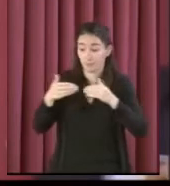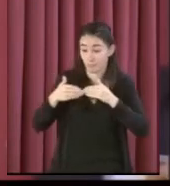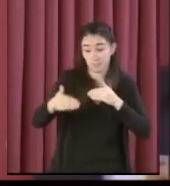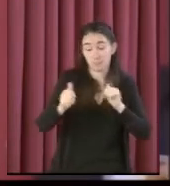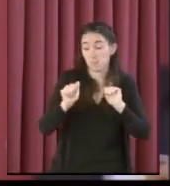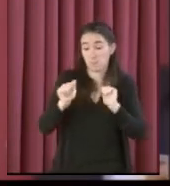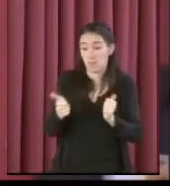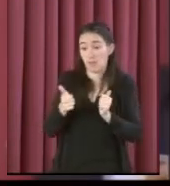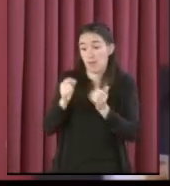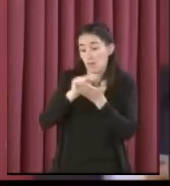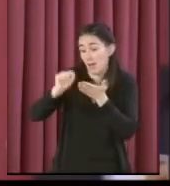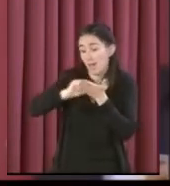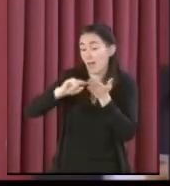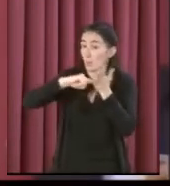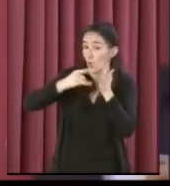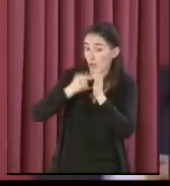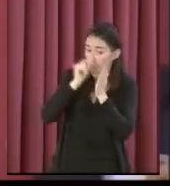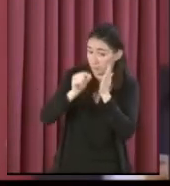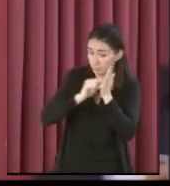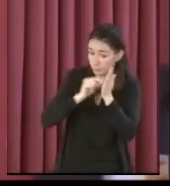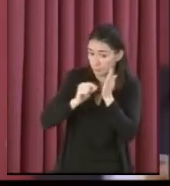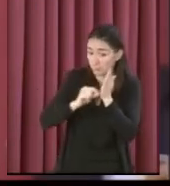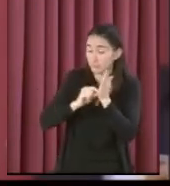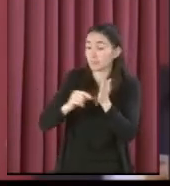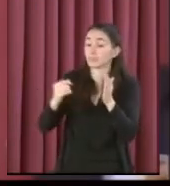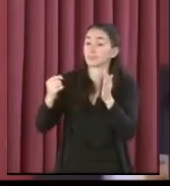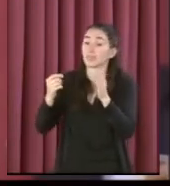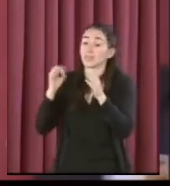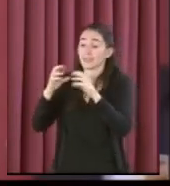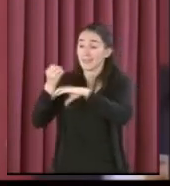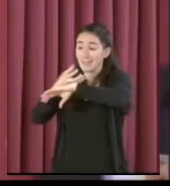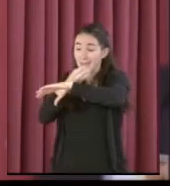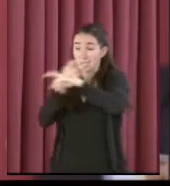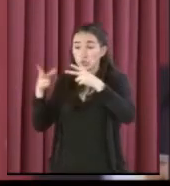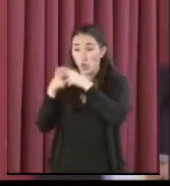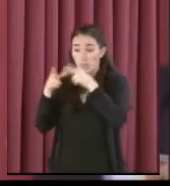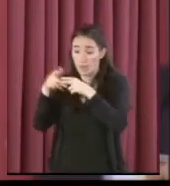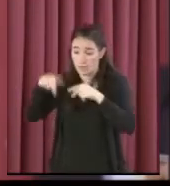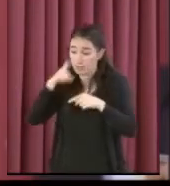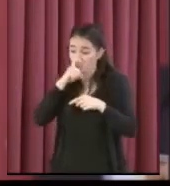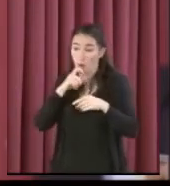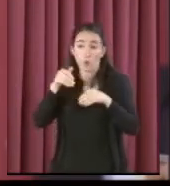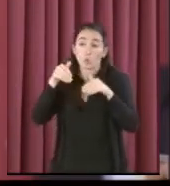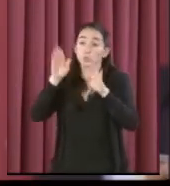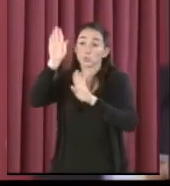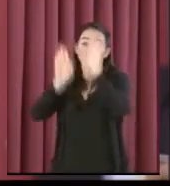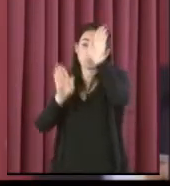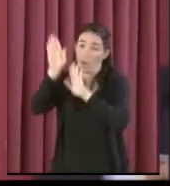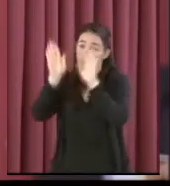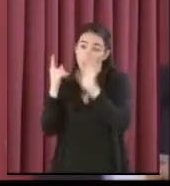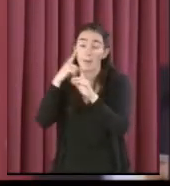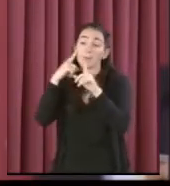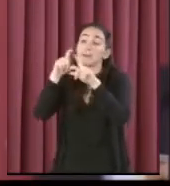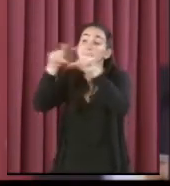nuevo proyecto que será adjudicado por la Sociedad del Ferrocarril este mismo año. Sin duda, la